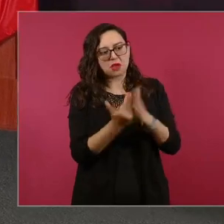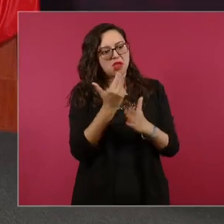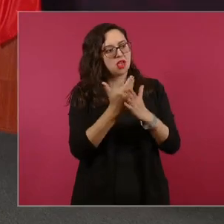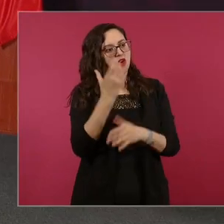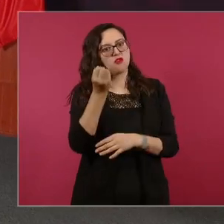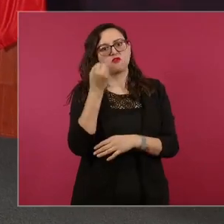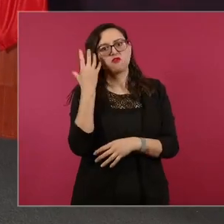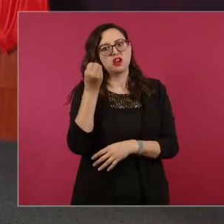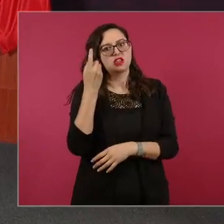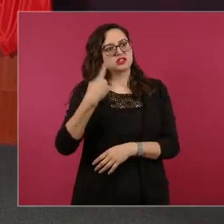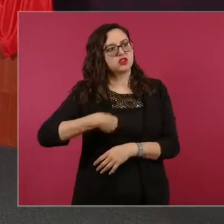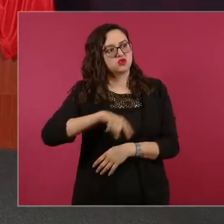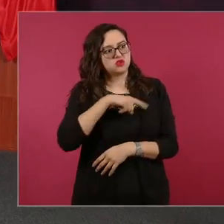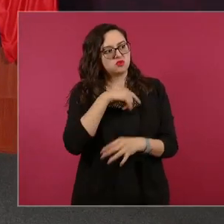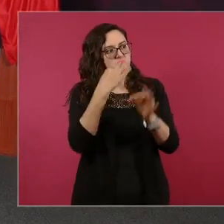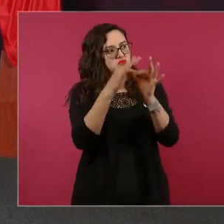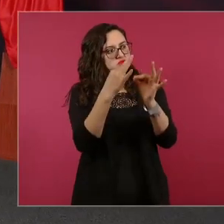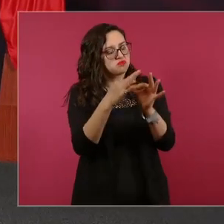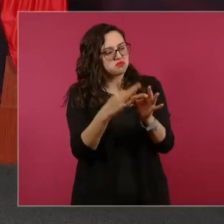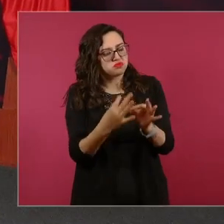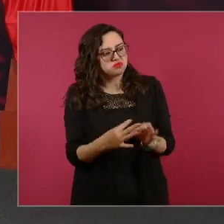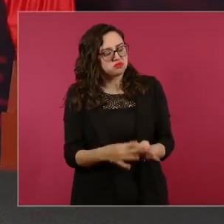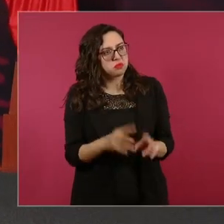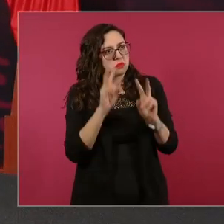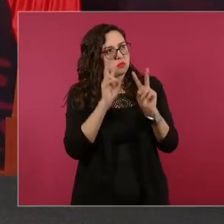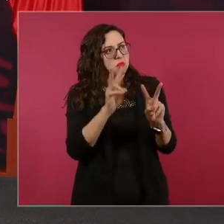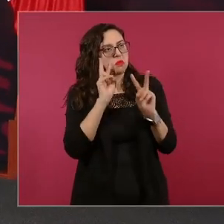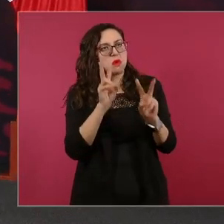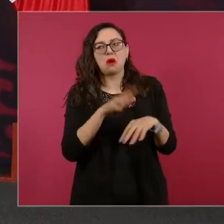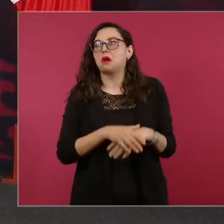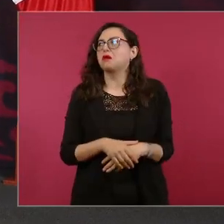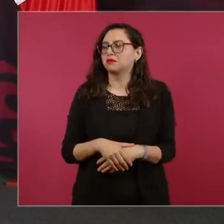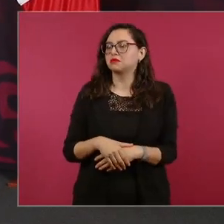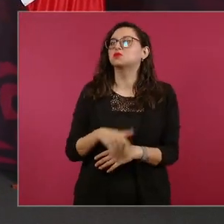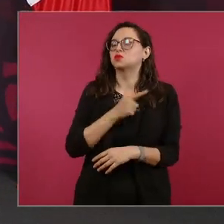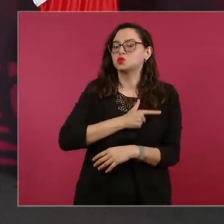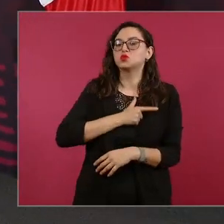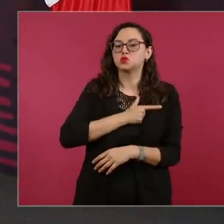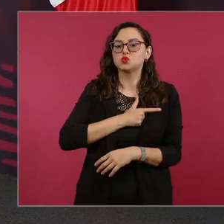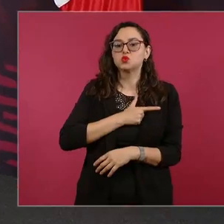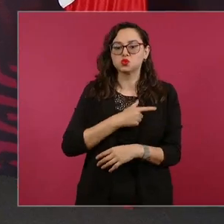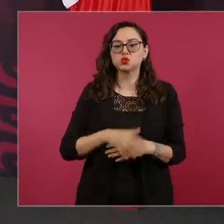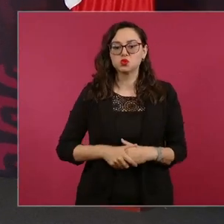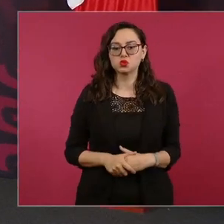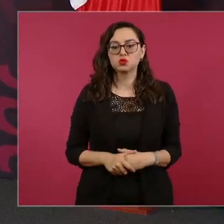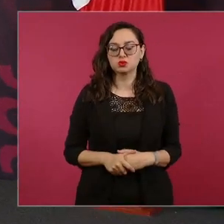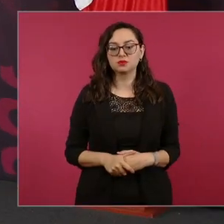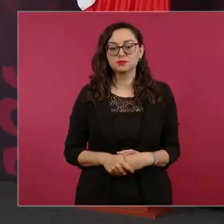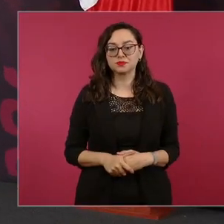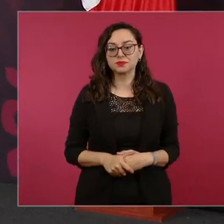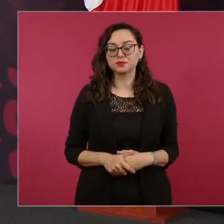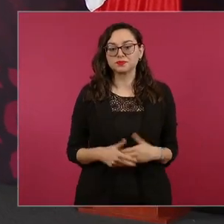y a mí pues hasta me llaman la atención, pero es por culpa de ustedes, eso es otra cosa,